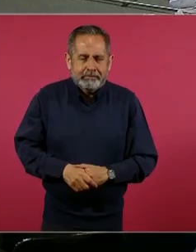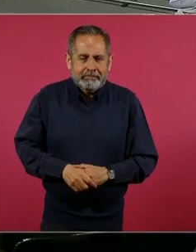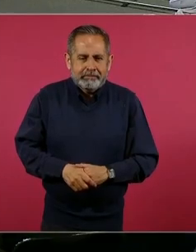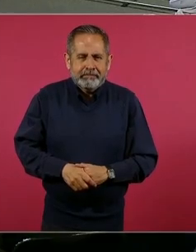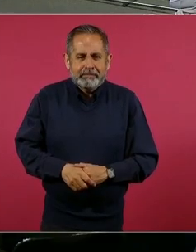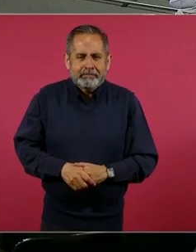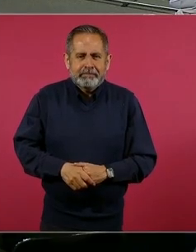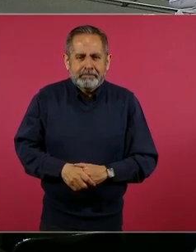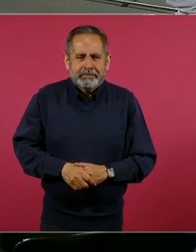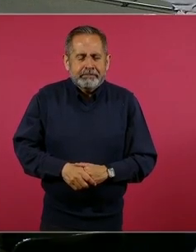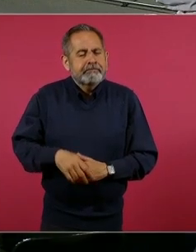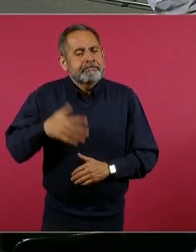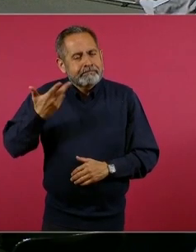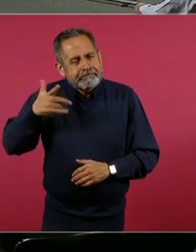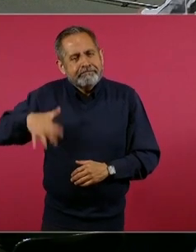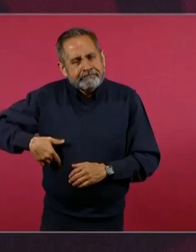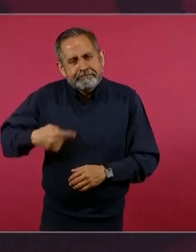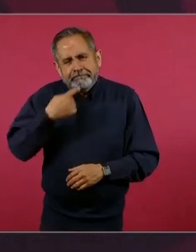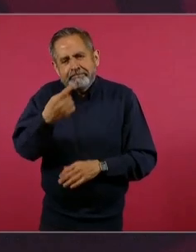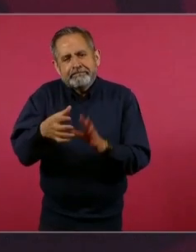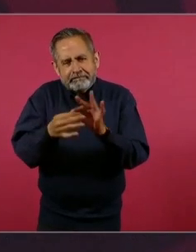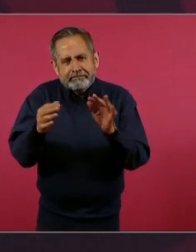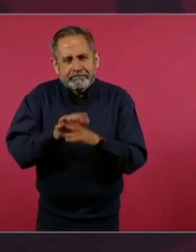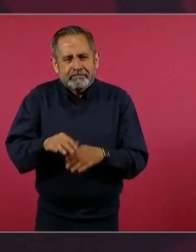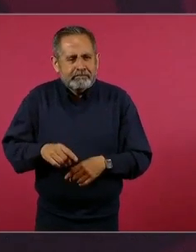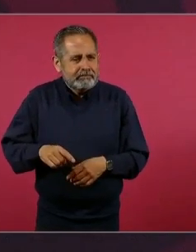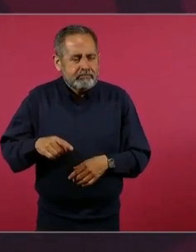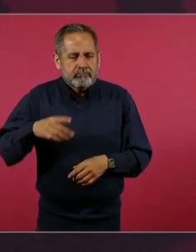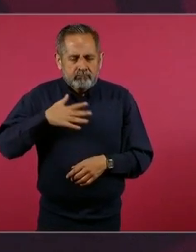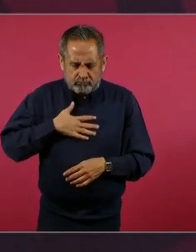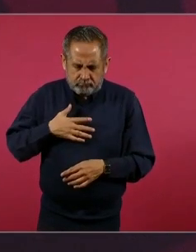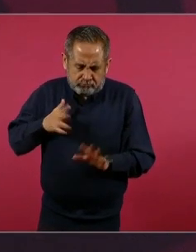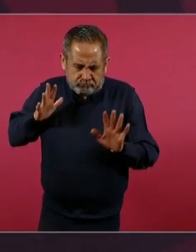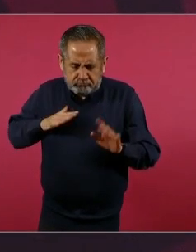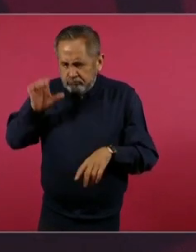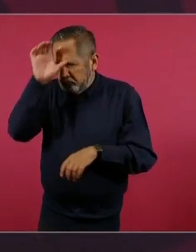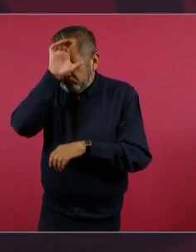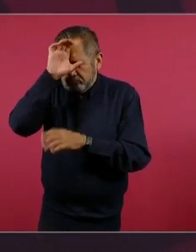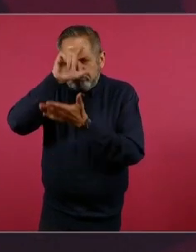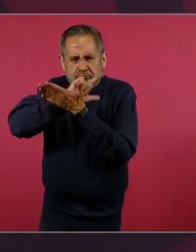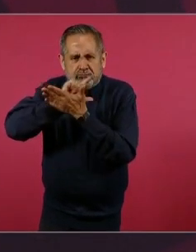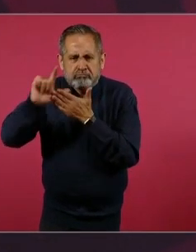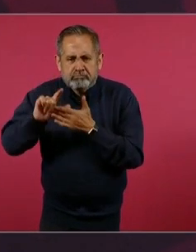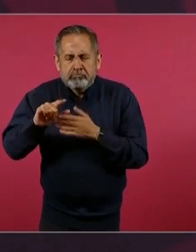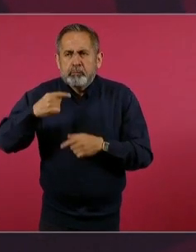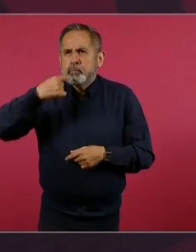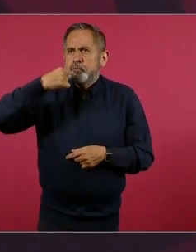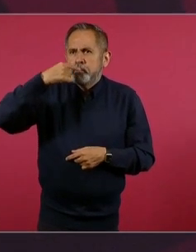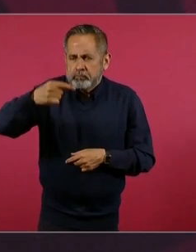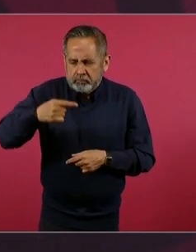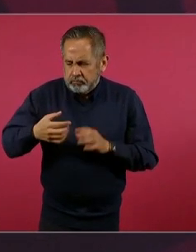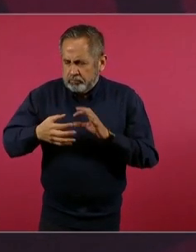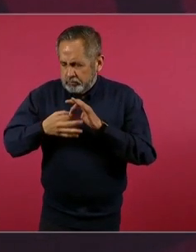Es de lo que hablábamos, de la autoridad moral, de la congruencia.